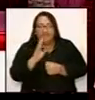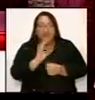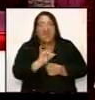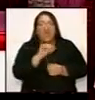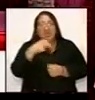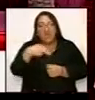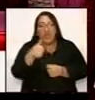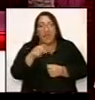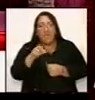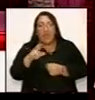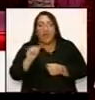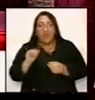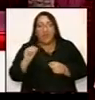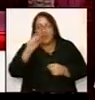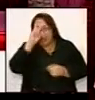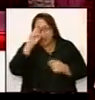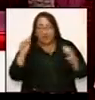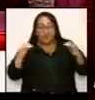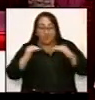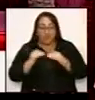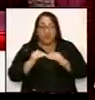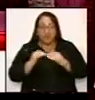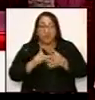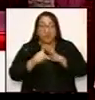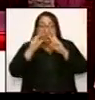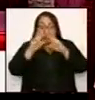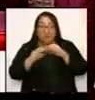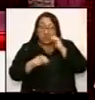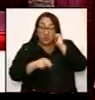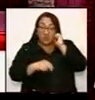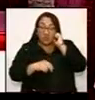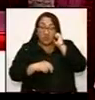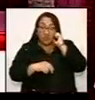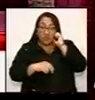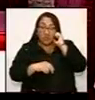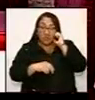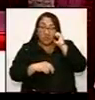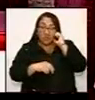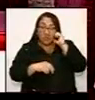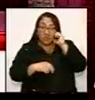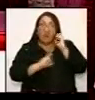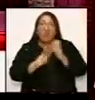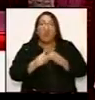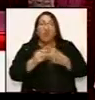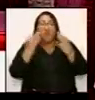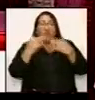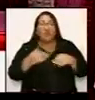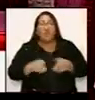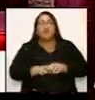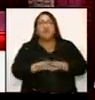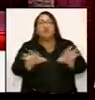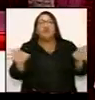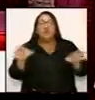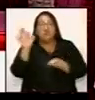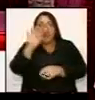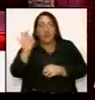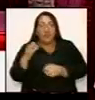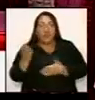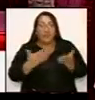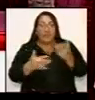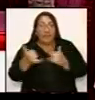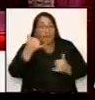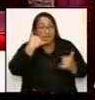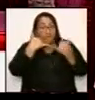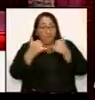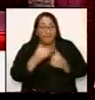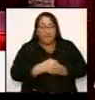Iñapari e Iberia en Perú. Luego de la evaluación de los resultados se expandirá a otras áreas fronterizas. Las tarifas para los servicios de